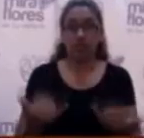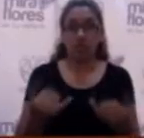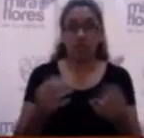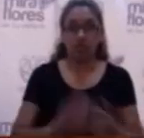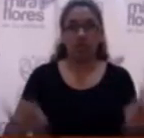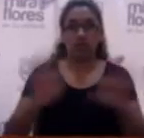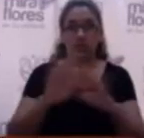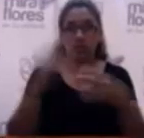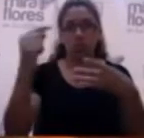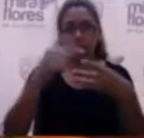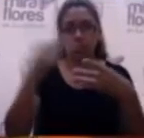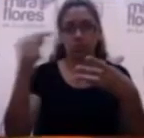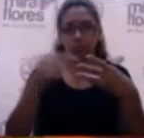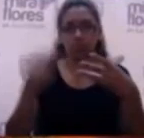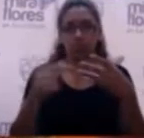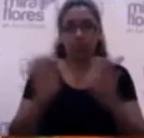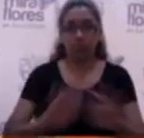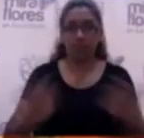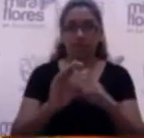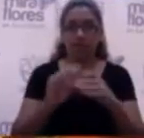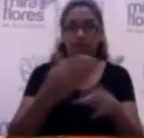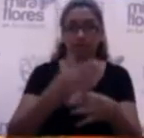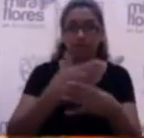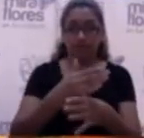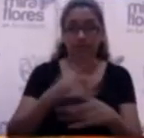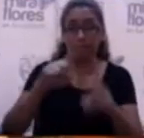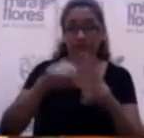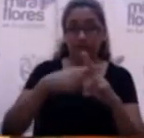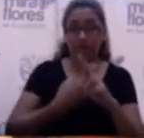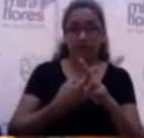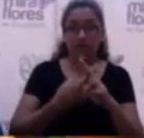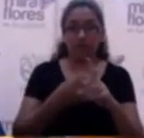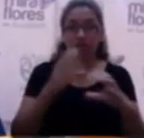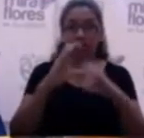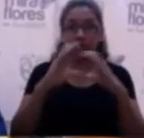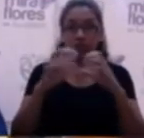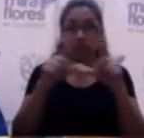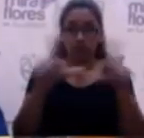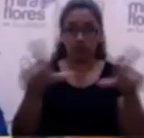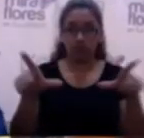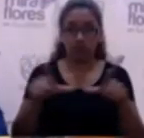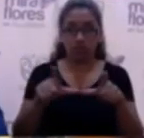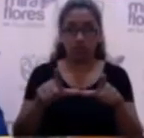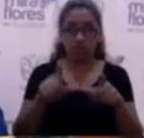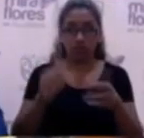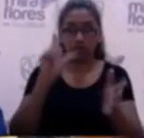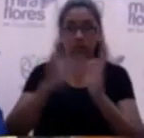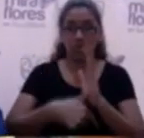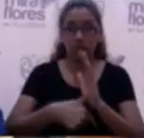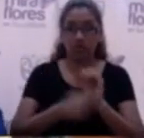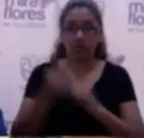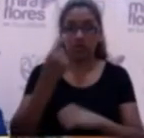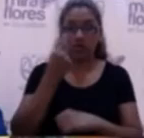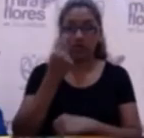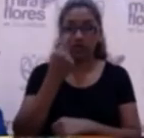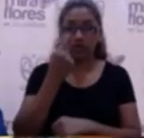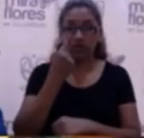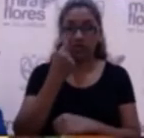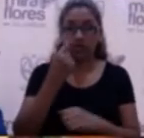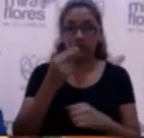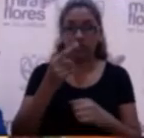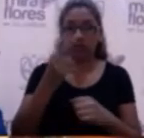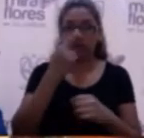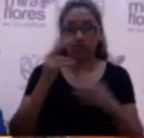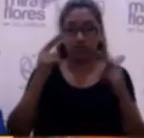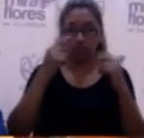Bien, muchas gracias. Seguimos entonces con nuestras actividades, como les había anunciado, que hoy día son muy nutridas en el sentido